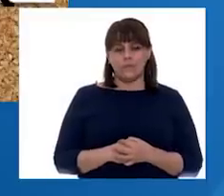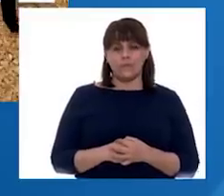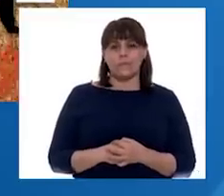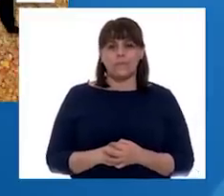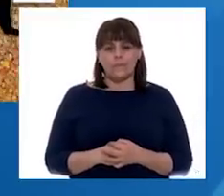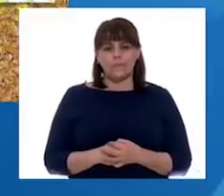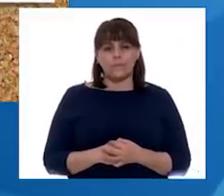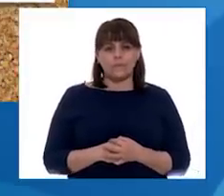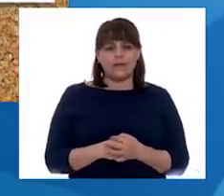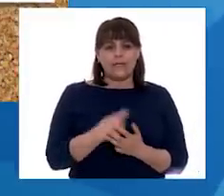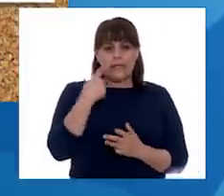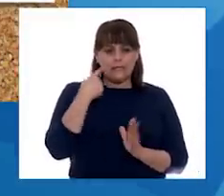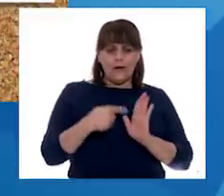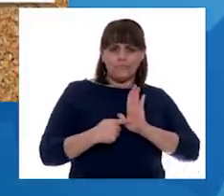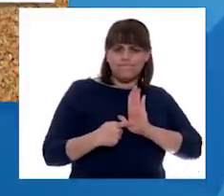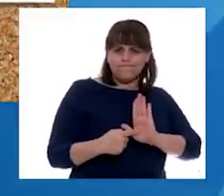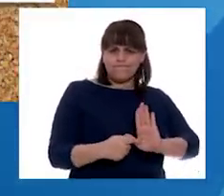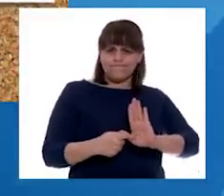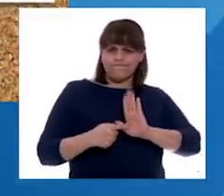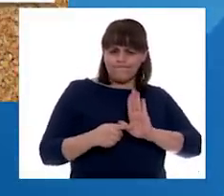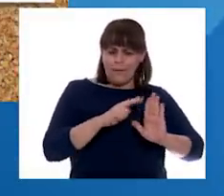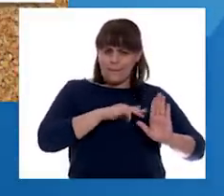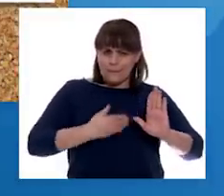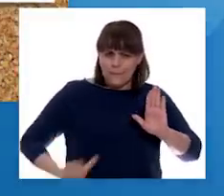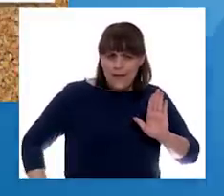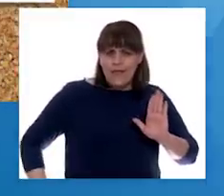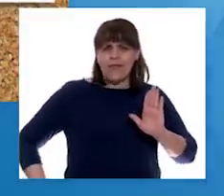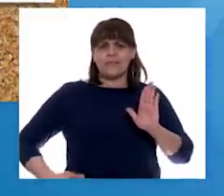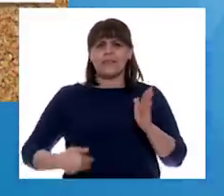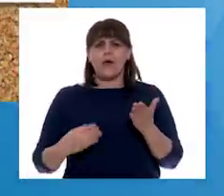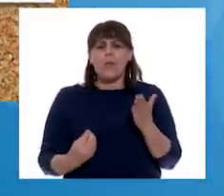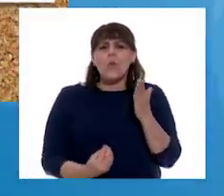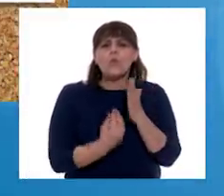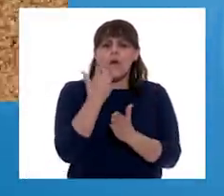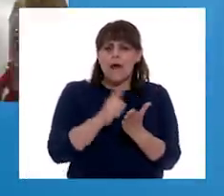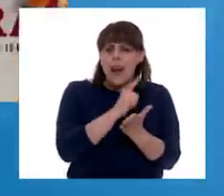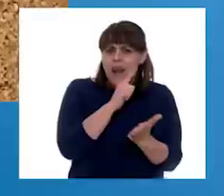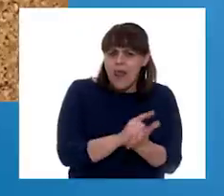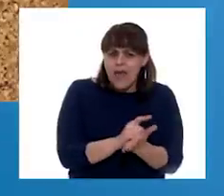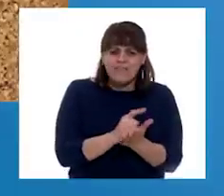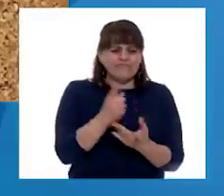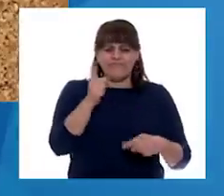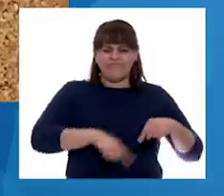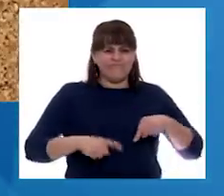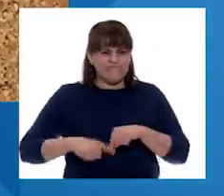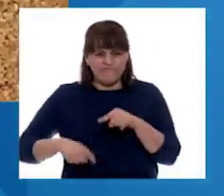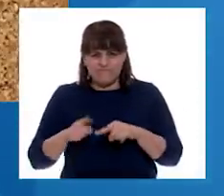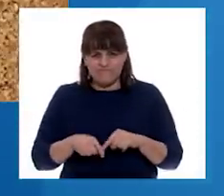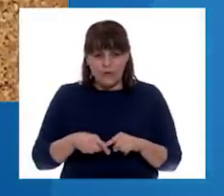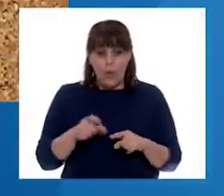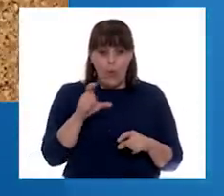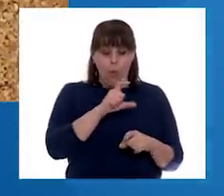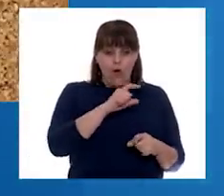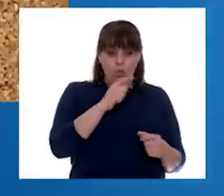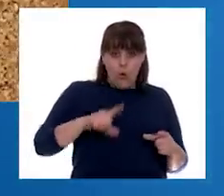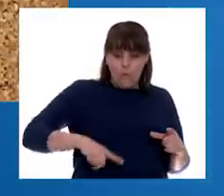exilió al vicepresidente y eliminó sus reformas. Pero con la conclusión de su gobierno, el nuevo Congreso declaró el fracaso